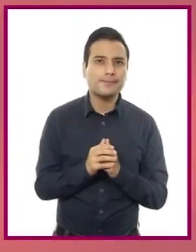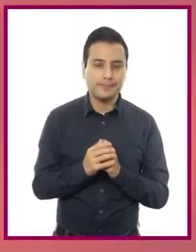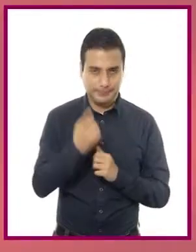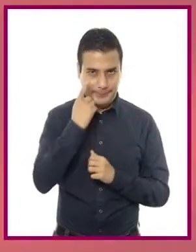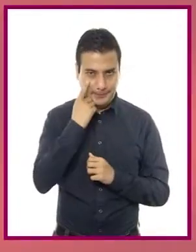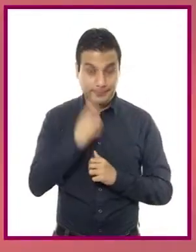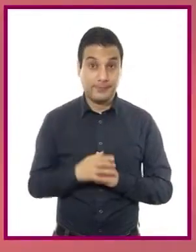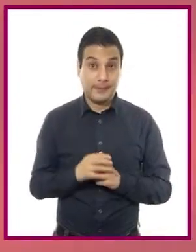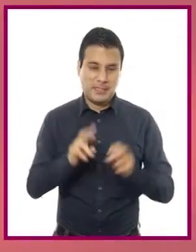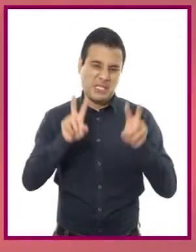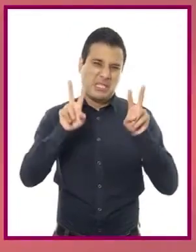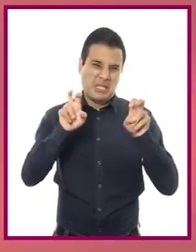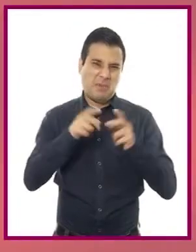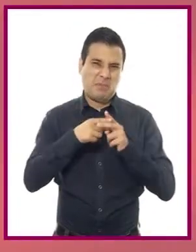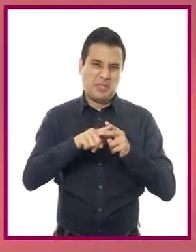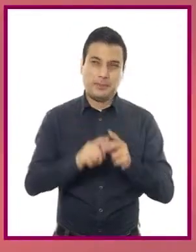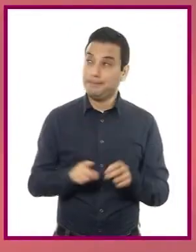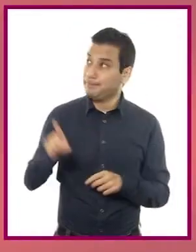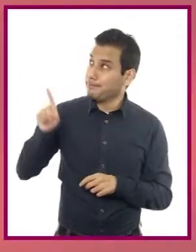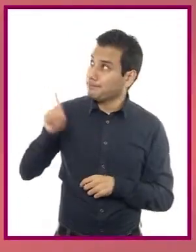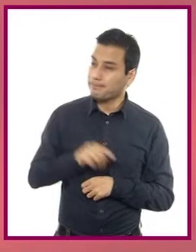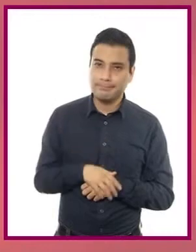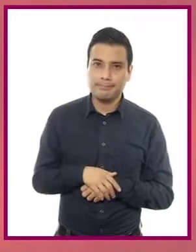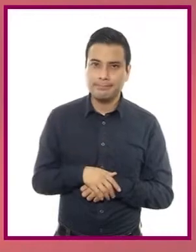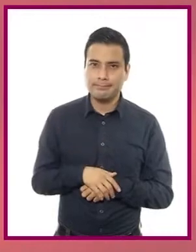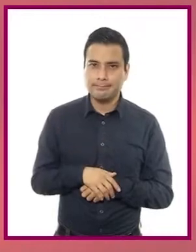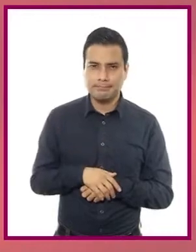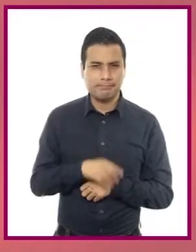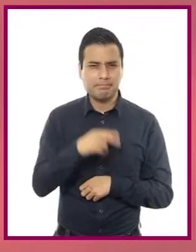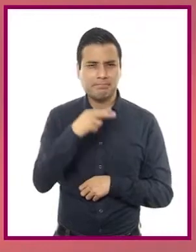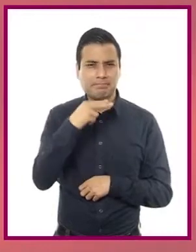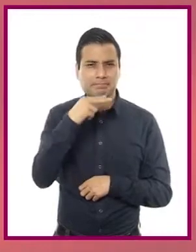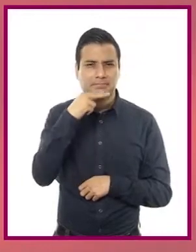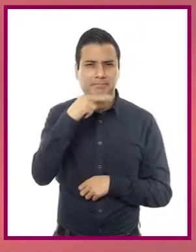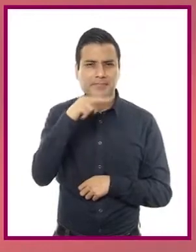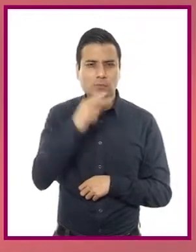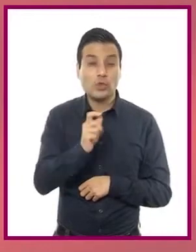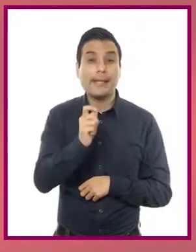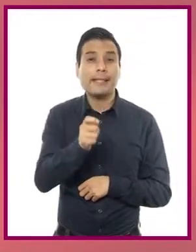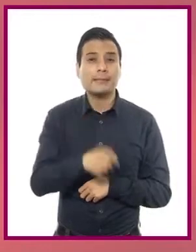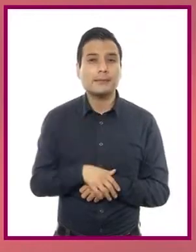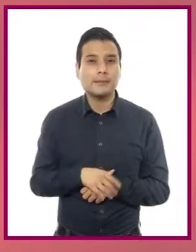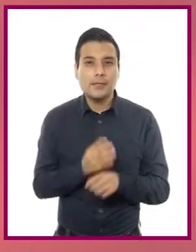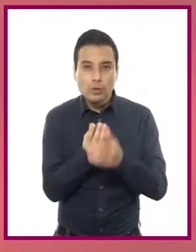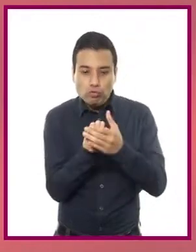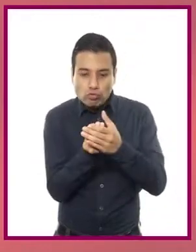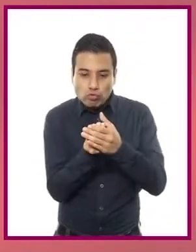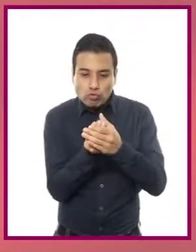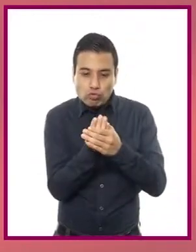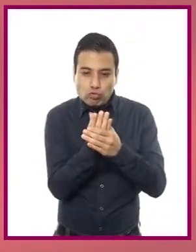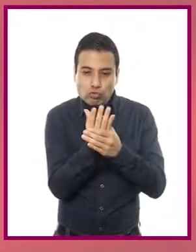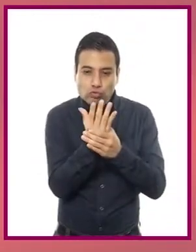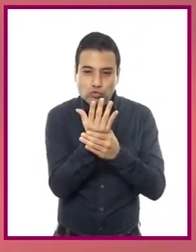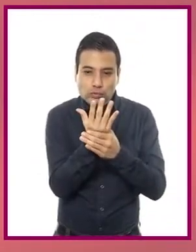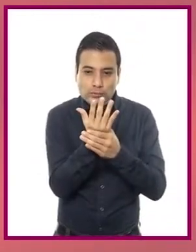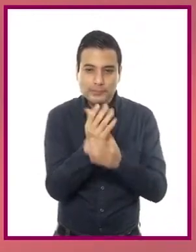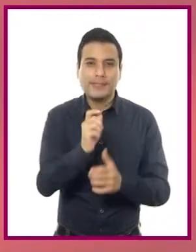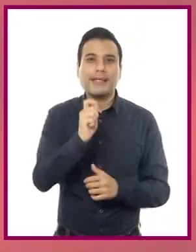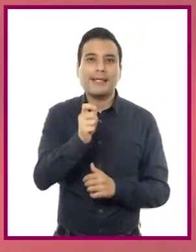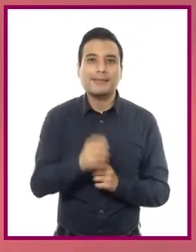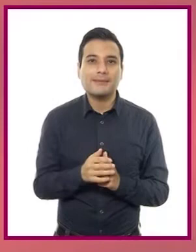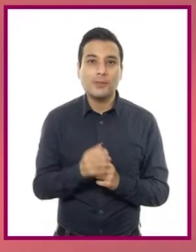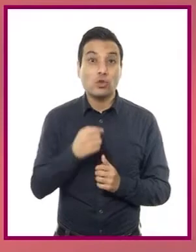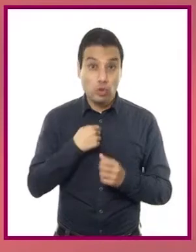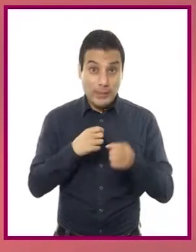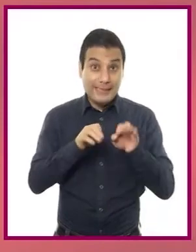El poema empieza con cultivo. Este verbo se refiere metafóricamente a la recompensa que conlleva